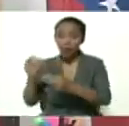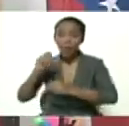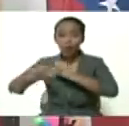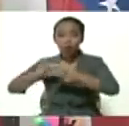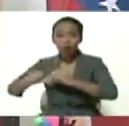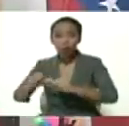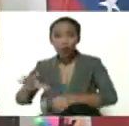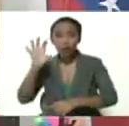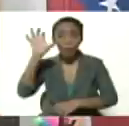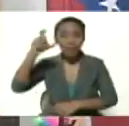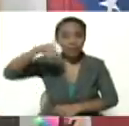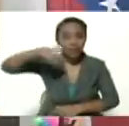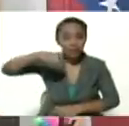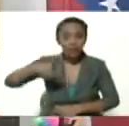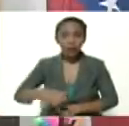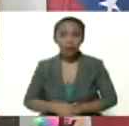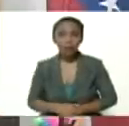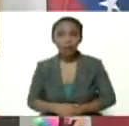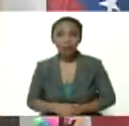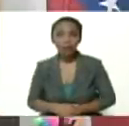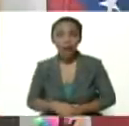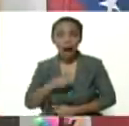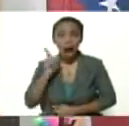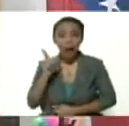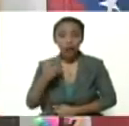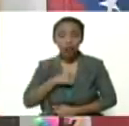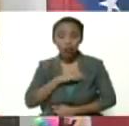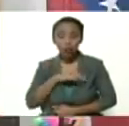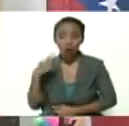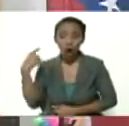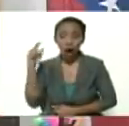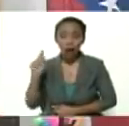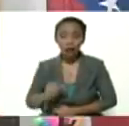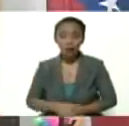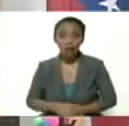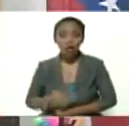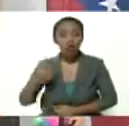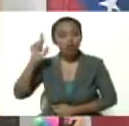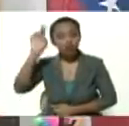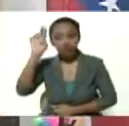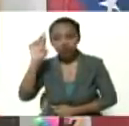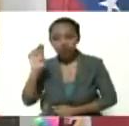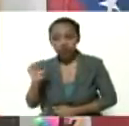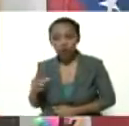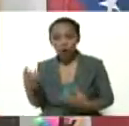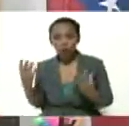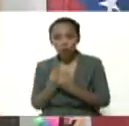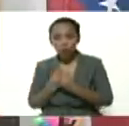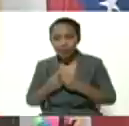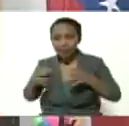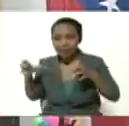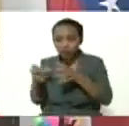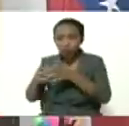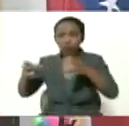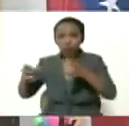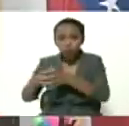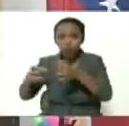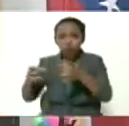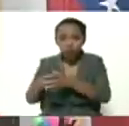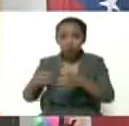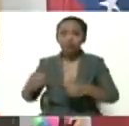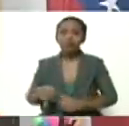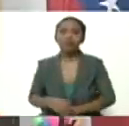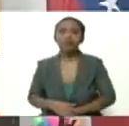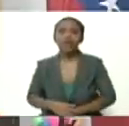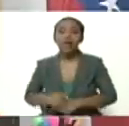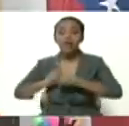el país necesita. Ahí estamos, miren, todos los días un conjunto de reuniones con los gremios,